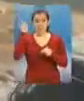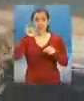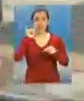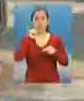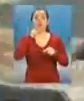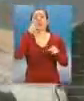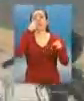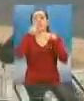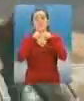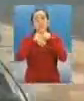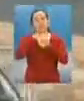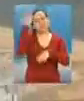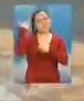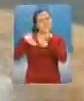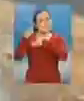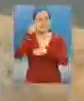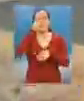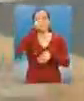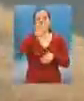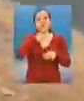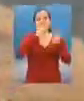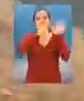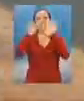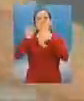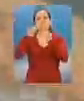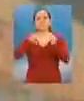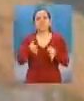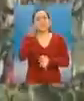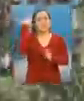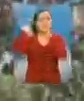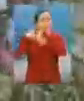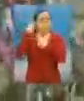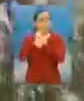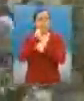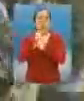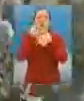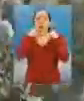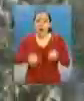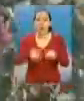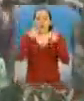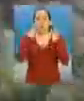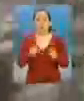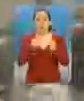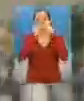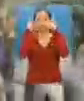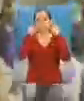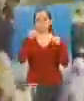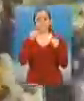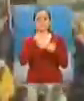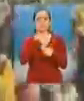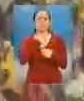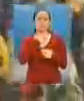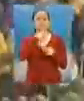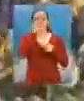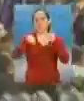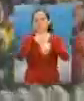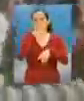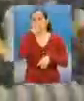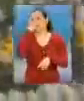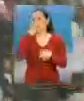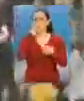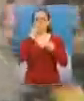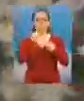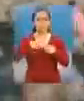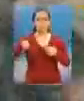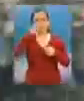15.000 personas murieron. Miles resultaron heridas y otras todavía sufren los efectos a causa de una fuga de gas tóxico. Los manifestantes